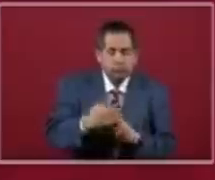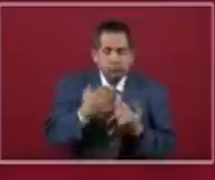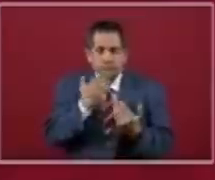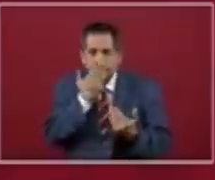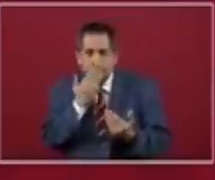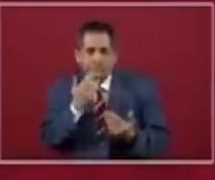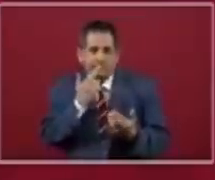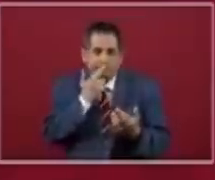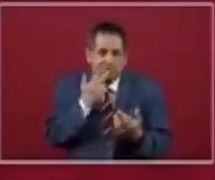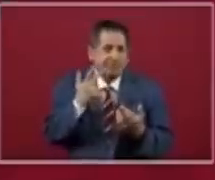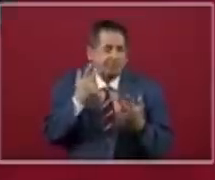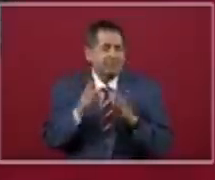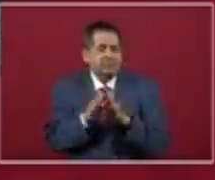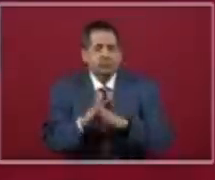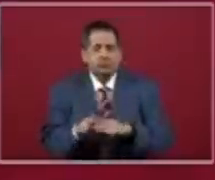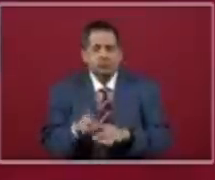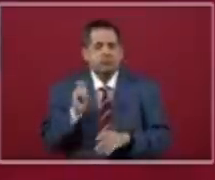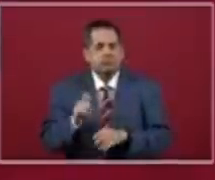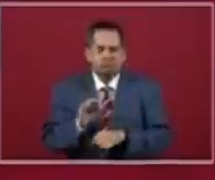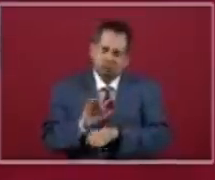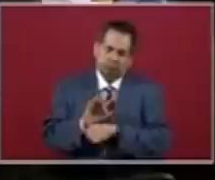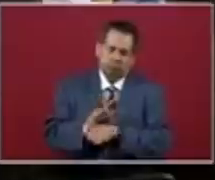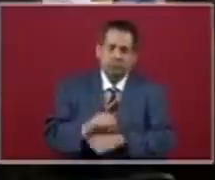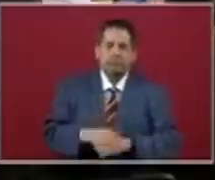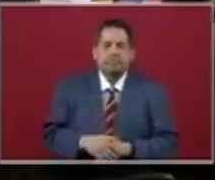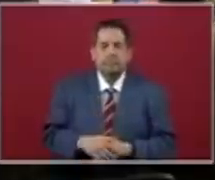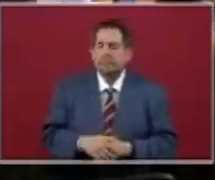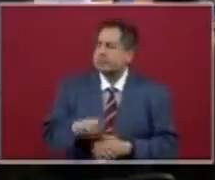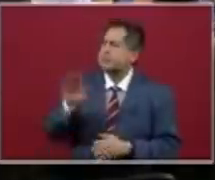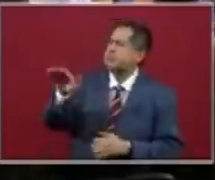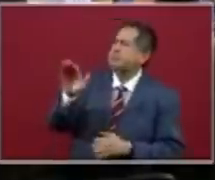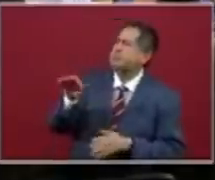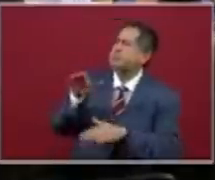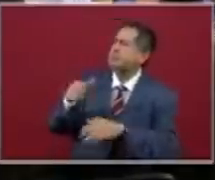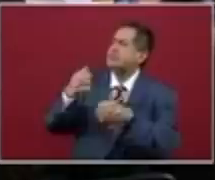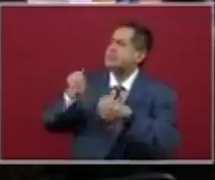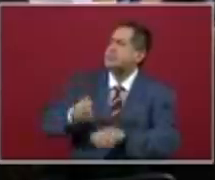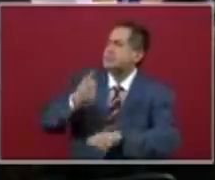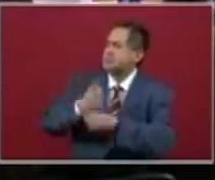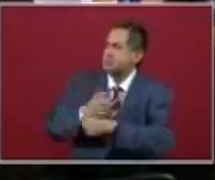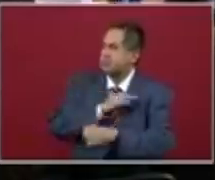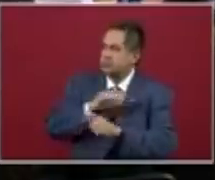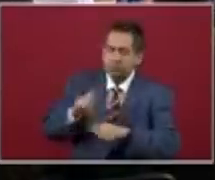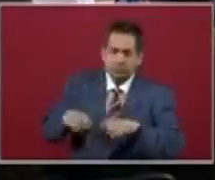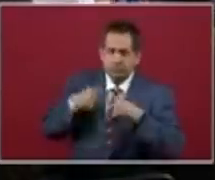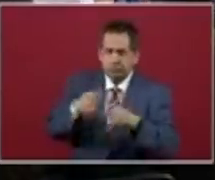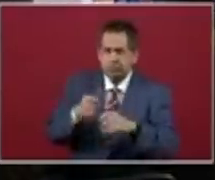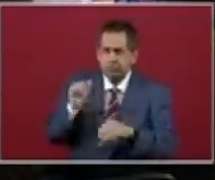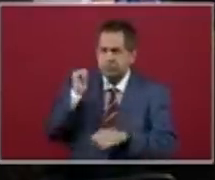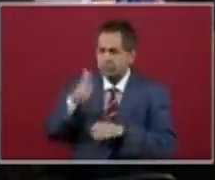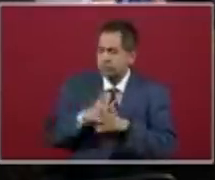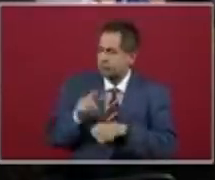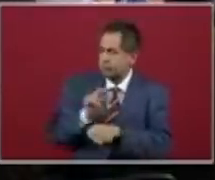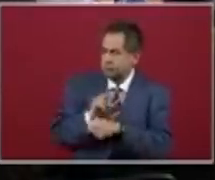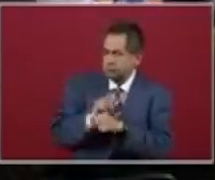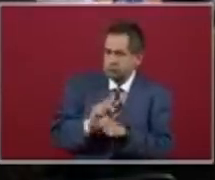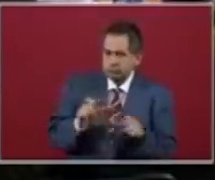posible, abandonar una idea defensiva. Incluso en seguridad… ¿Se les podría garantizar allá un cordón, un